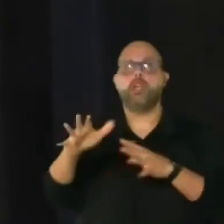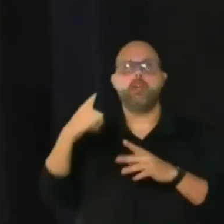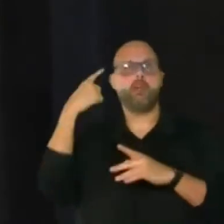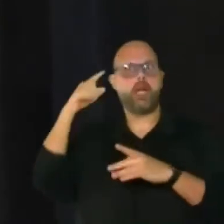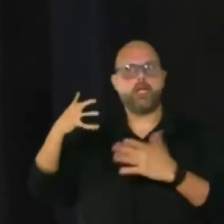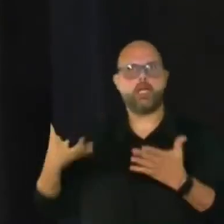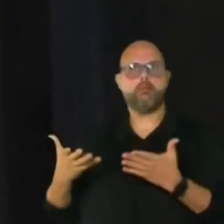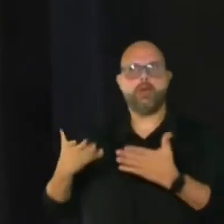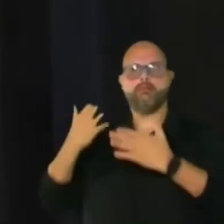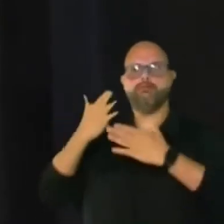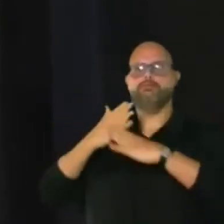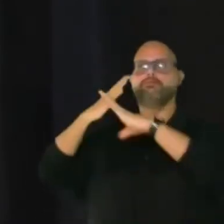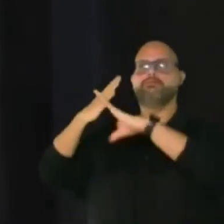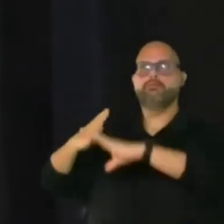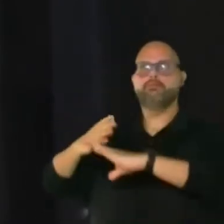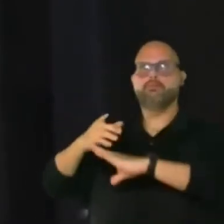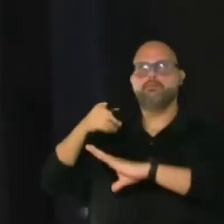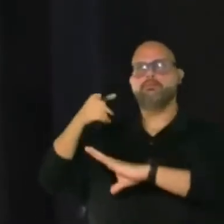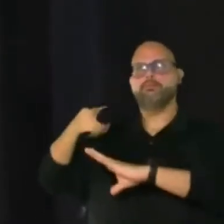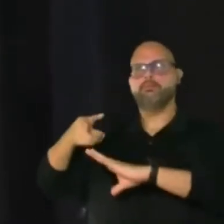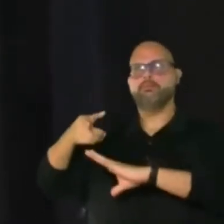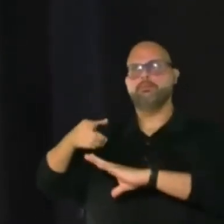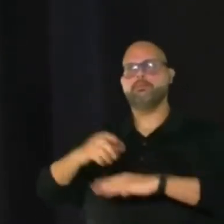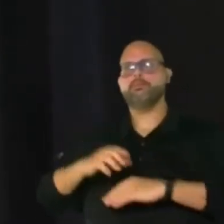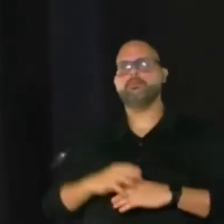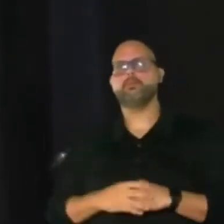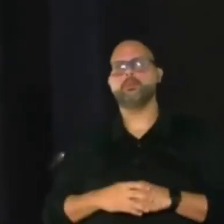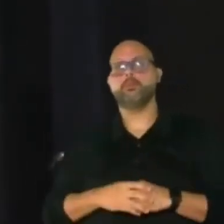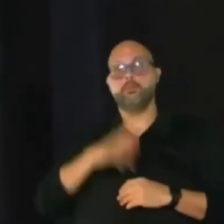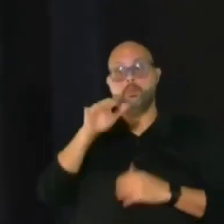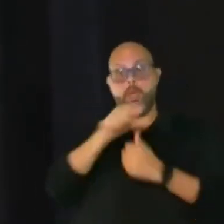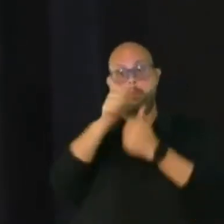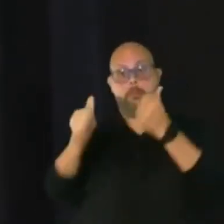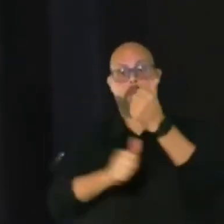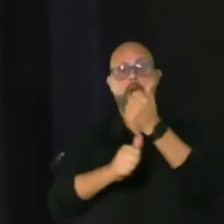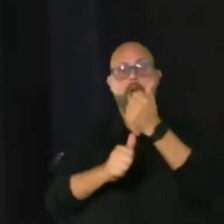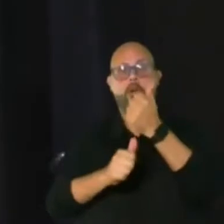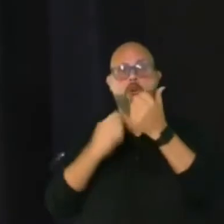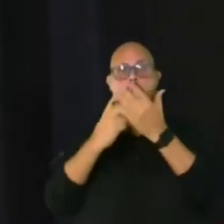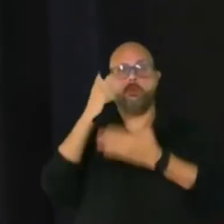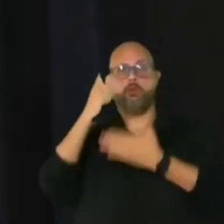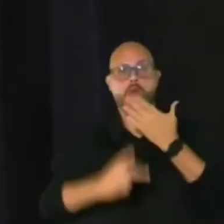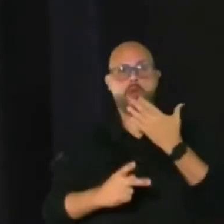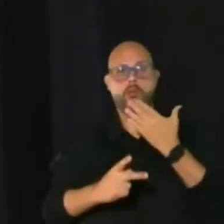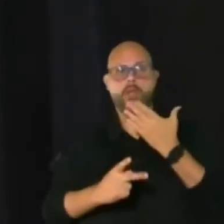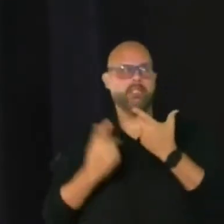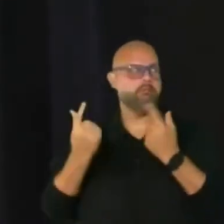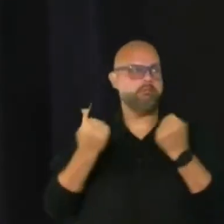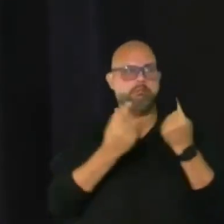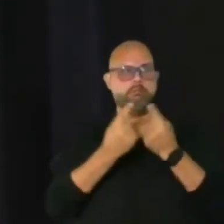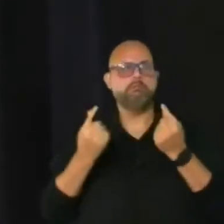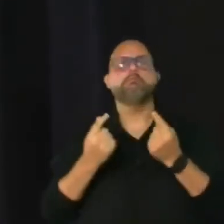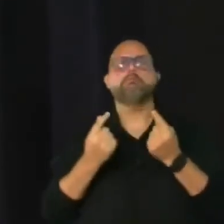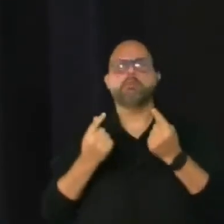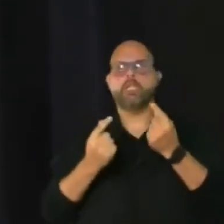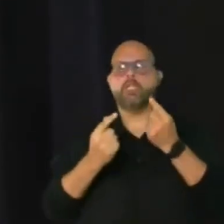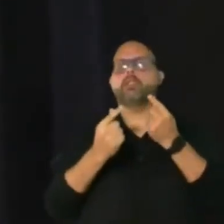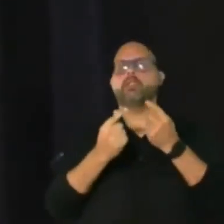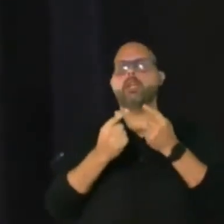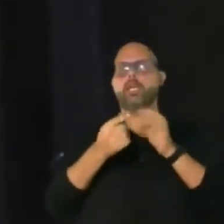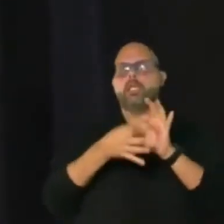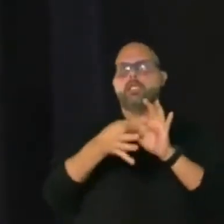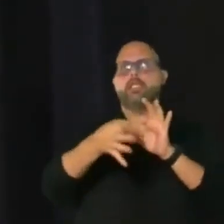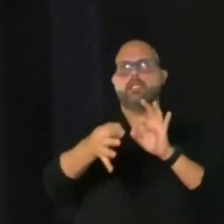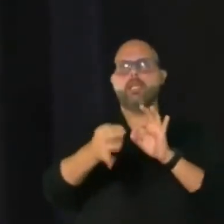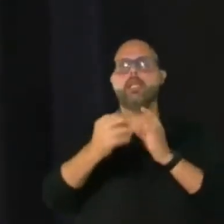Esta segunda ronda de asistencia bajo el programa contempla extender las ayudas que han sido provistas a los municipios